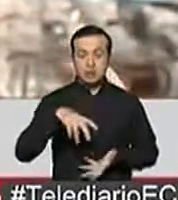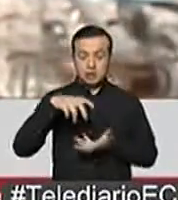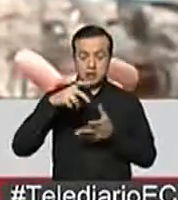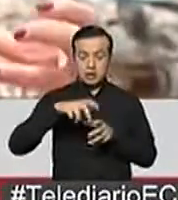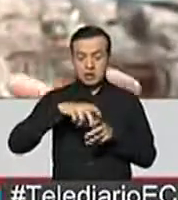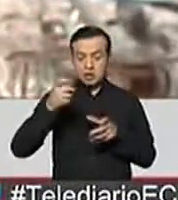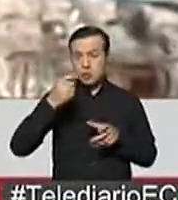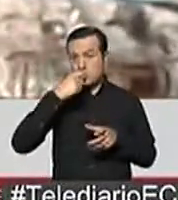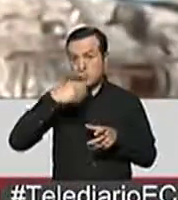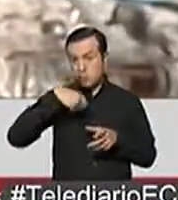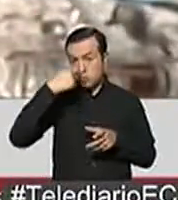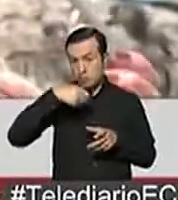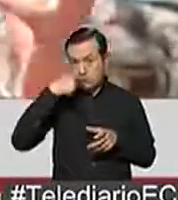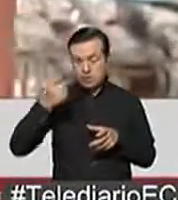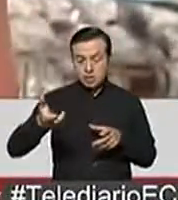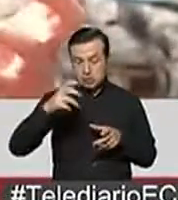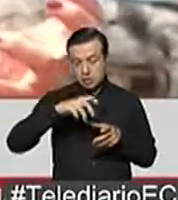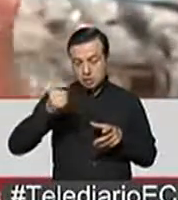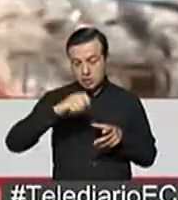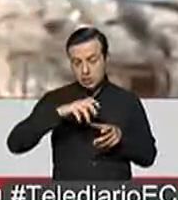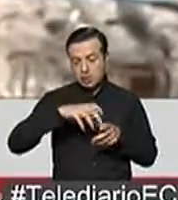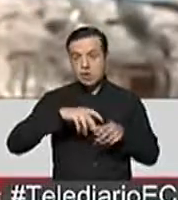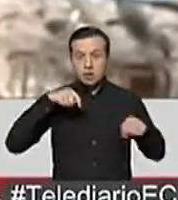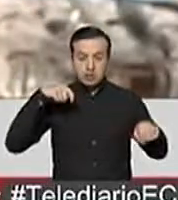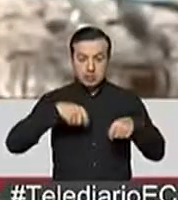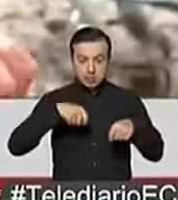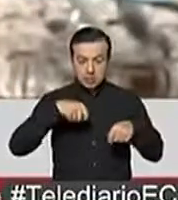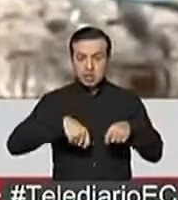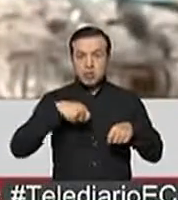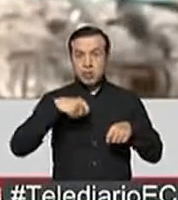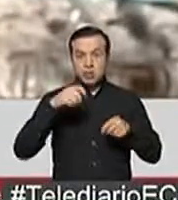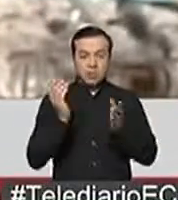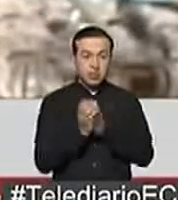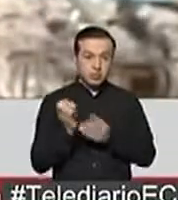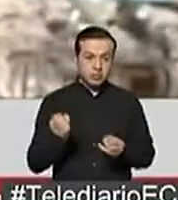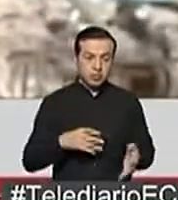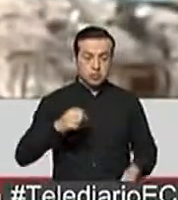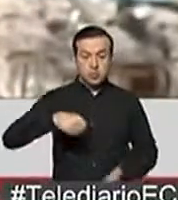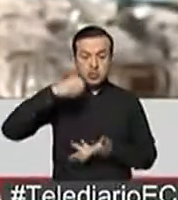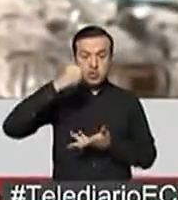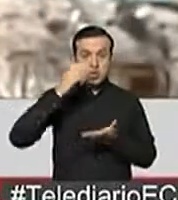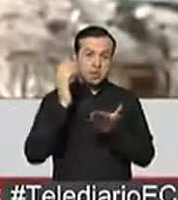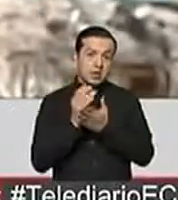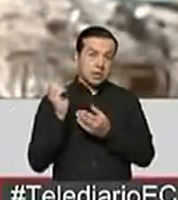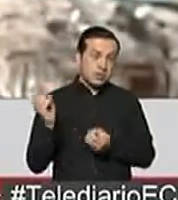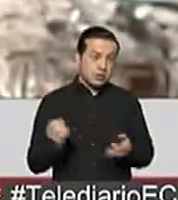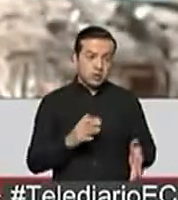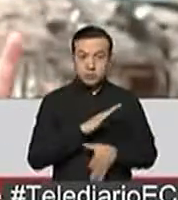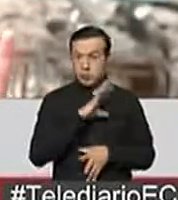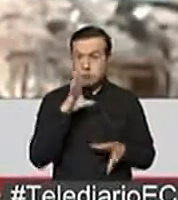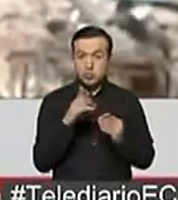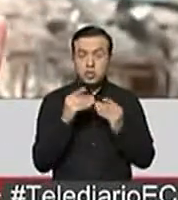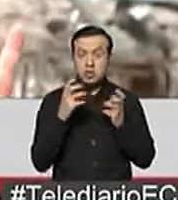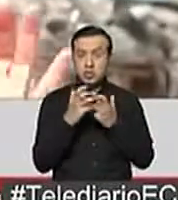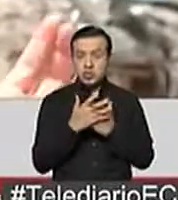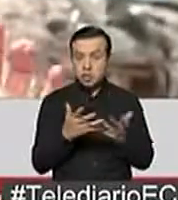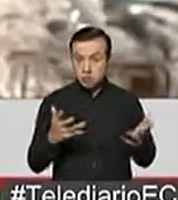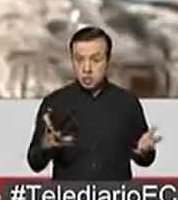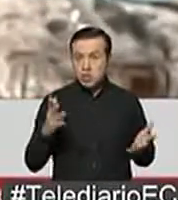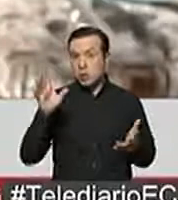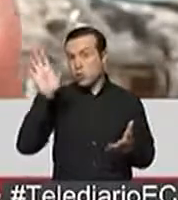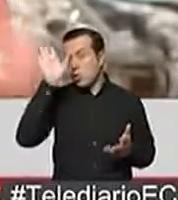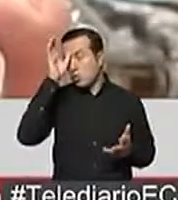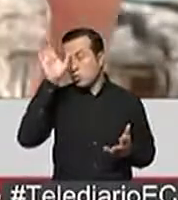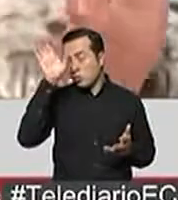donde ponemos la comida para llevar, los cubiertos plásticos, las bolsas plásticas. Entonces lo que queremos es generar una